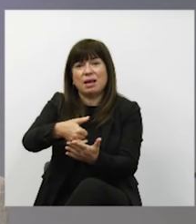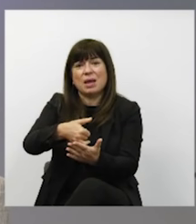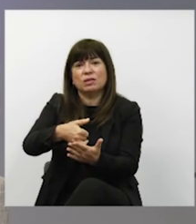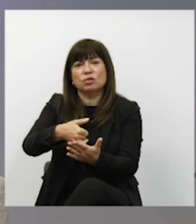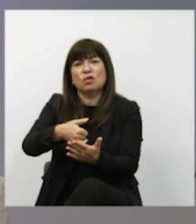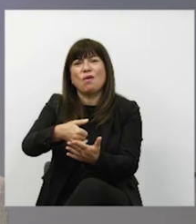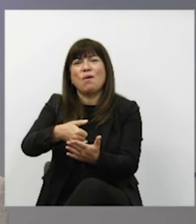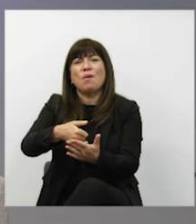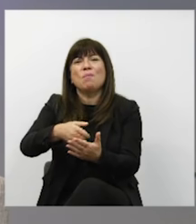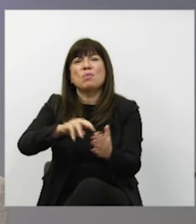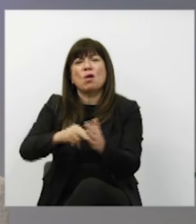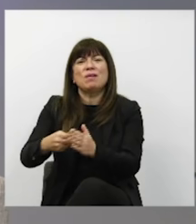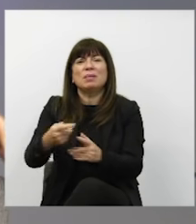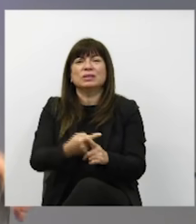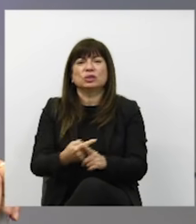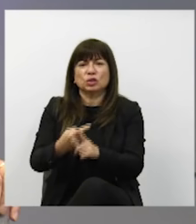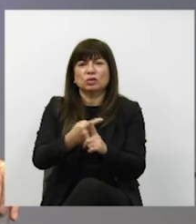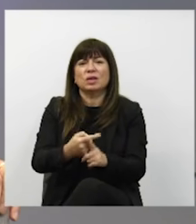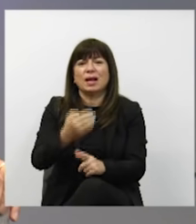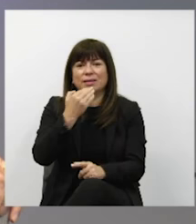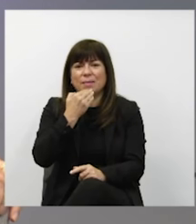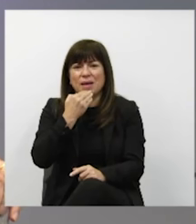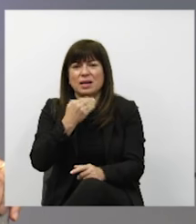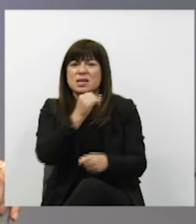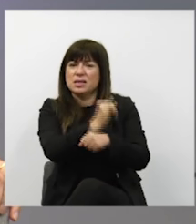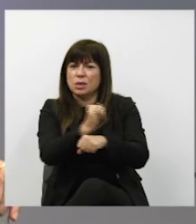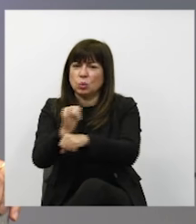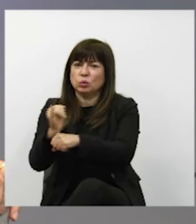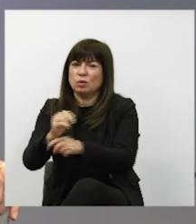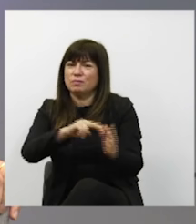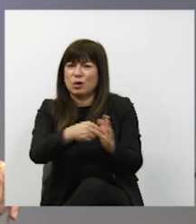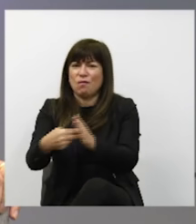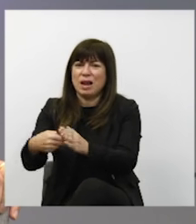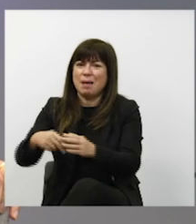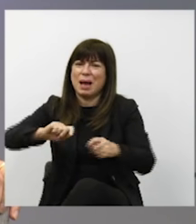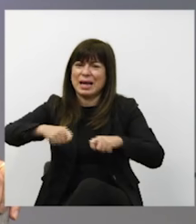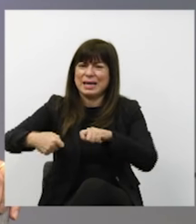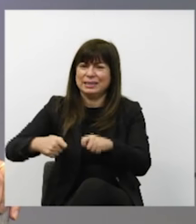social, un debilitamiento del marco institucional. Y finalmente,